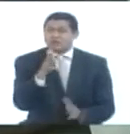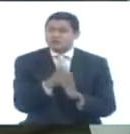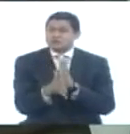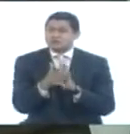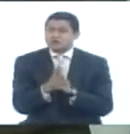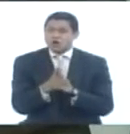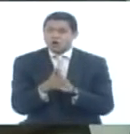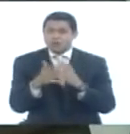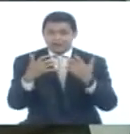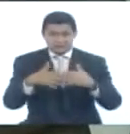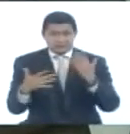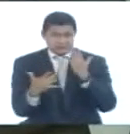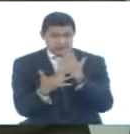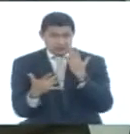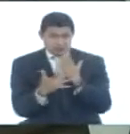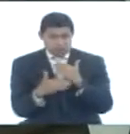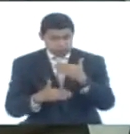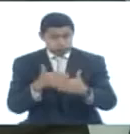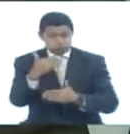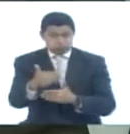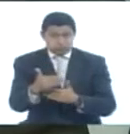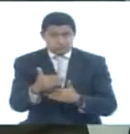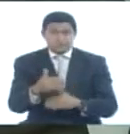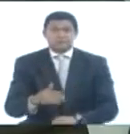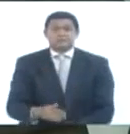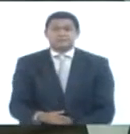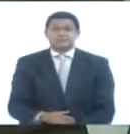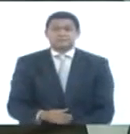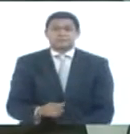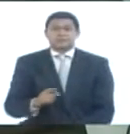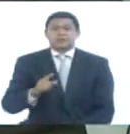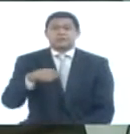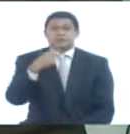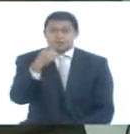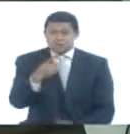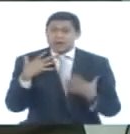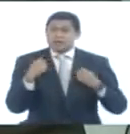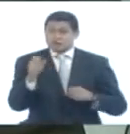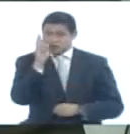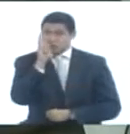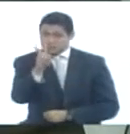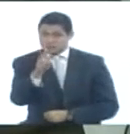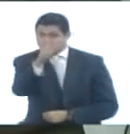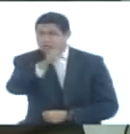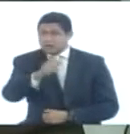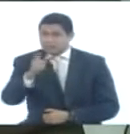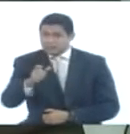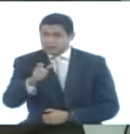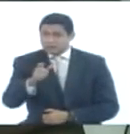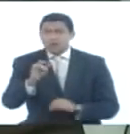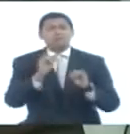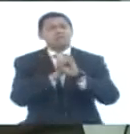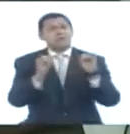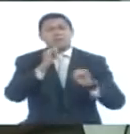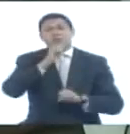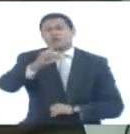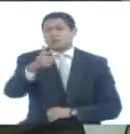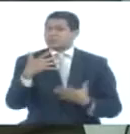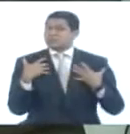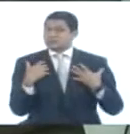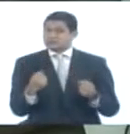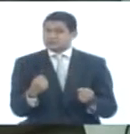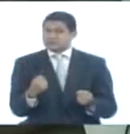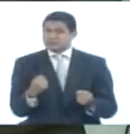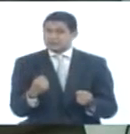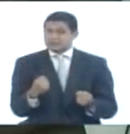estos equipos de tecnología avanzada para recuperar lo que es la salud visual de los pacientes. Nosotros hemos llegado al final de Noticias Globovisión